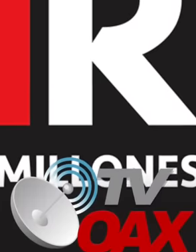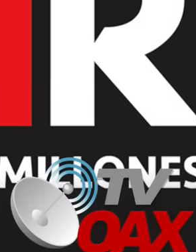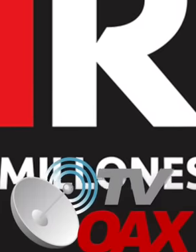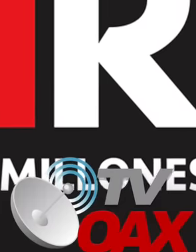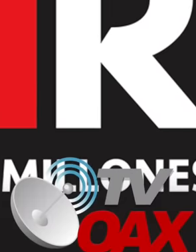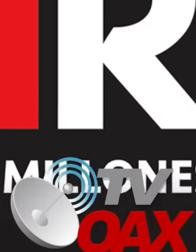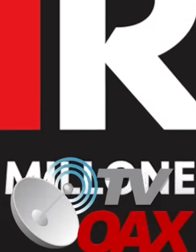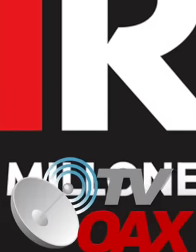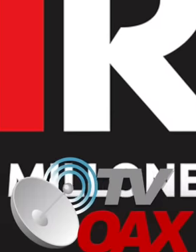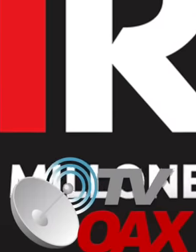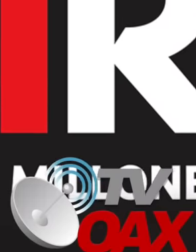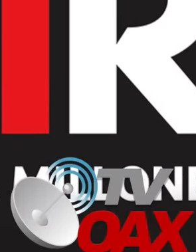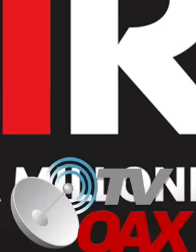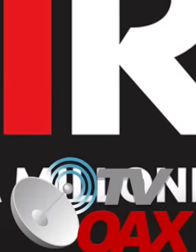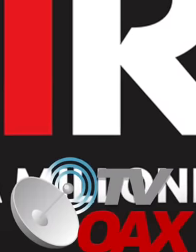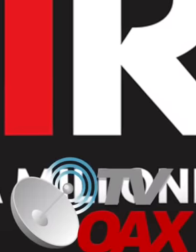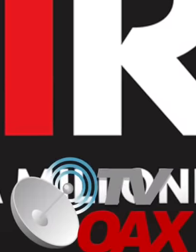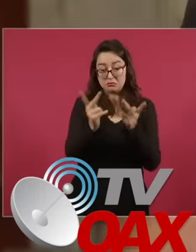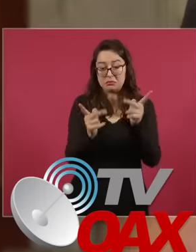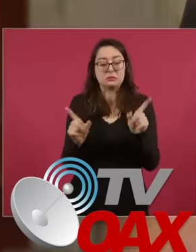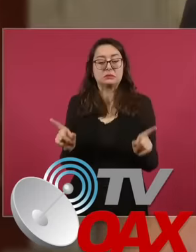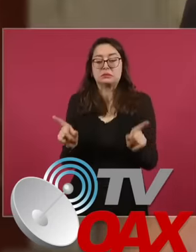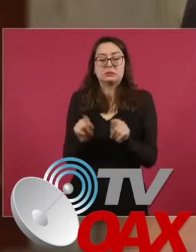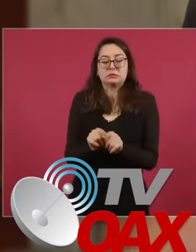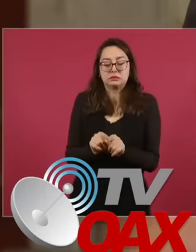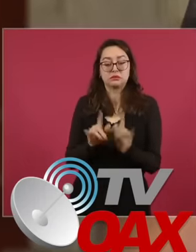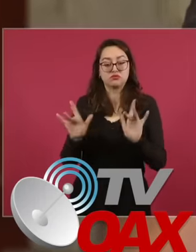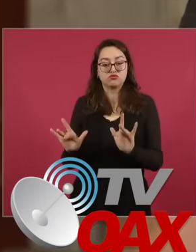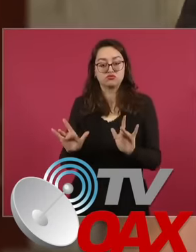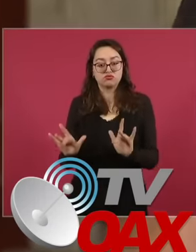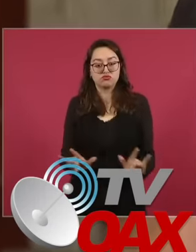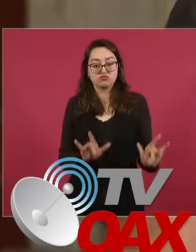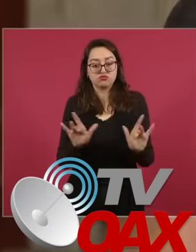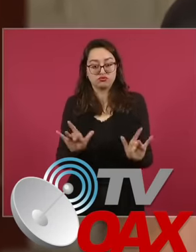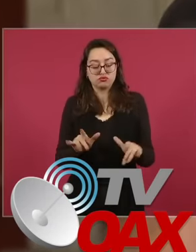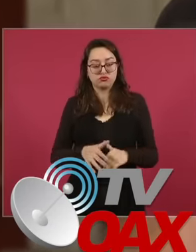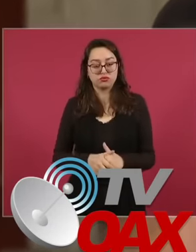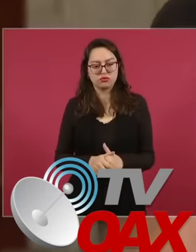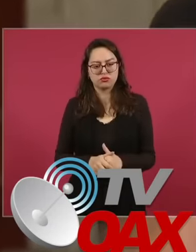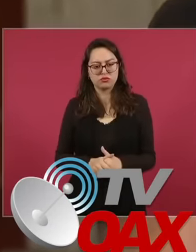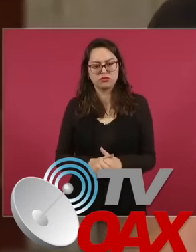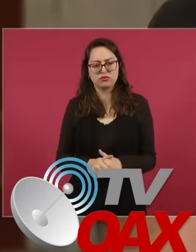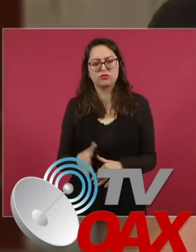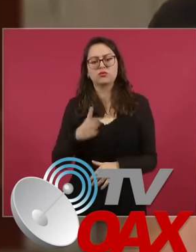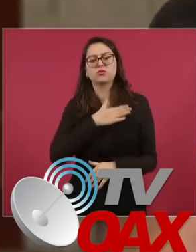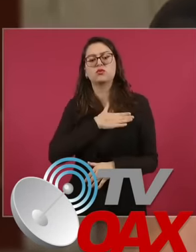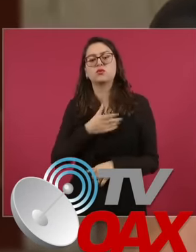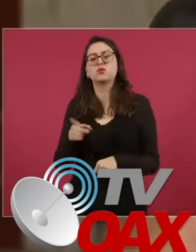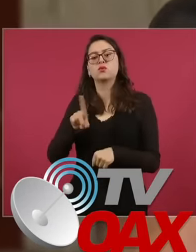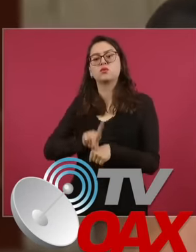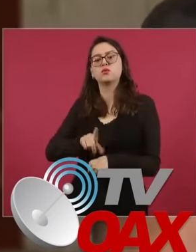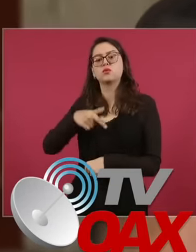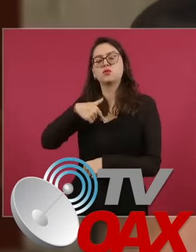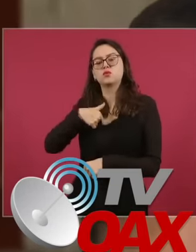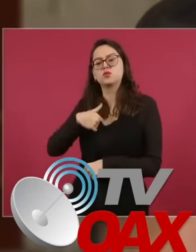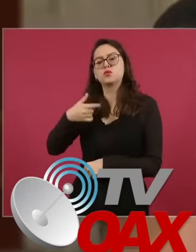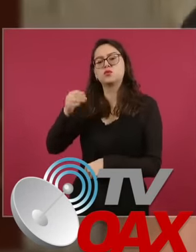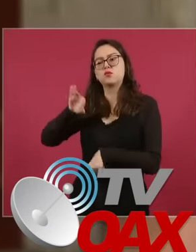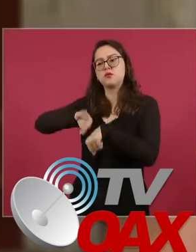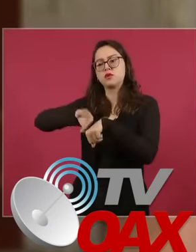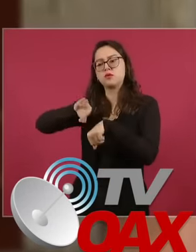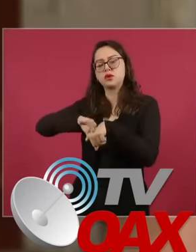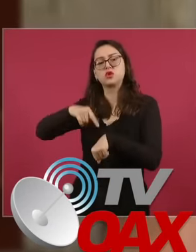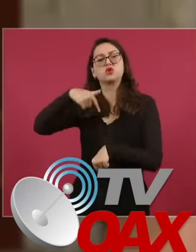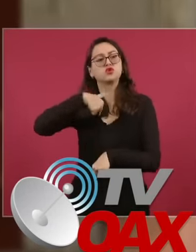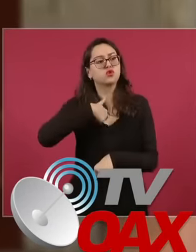del cual pertenece el reportero que hizo la pregunta, y señaló que hay quejas por falta de medicamentos. Siempre